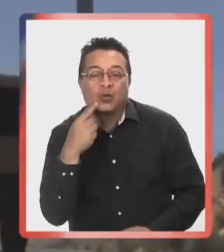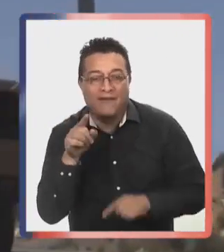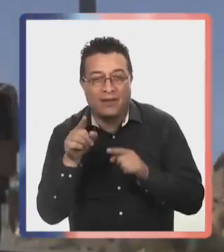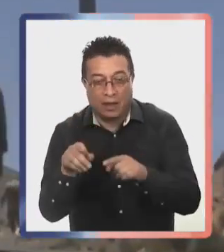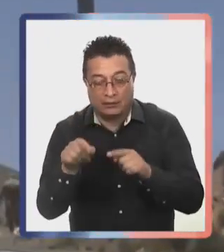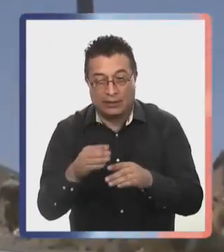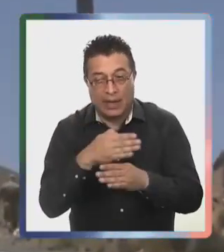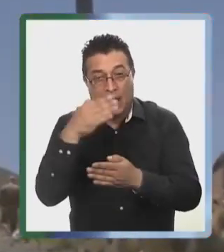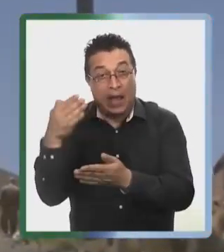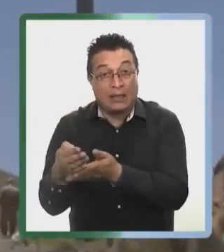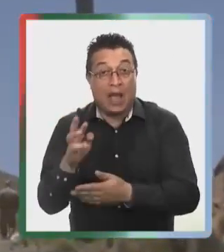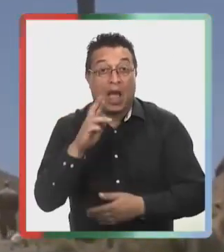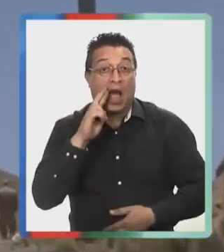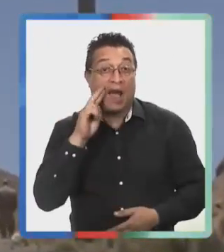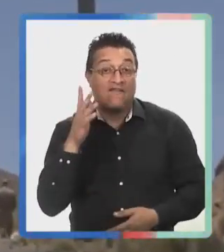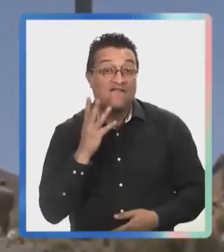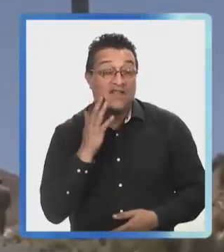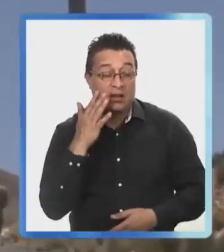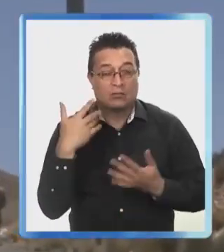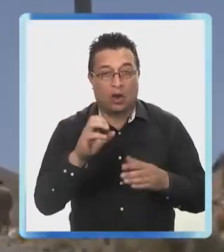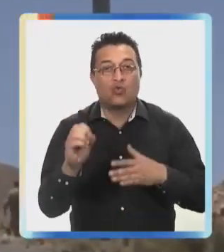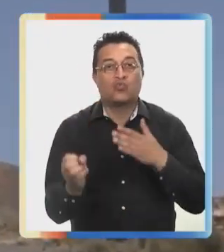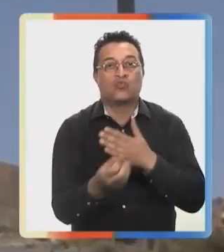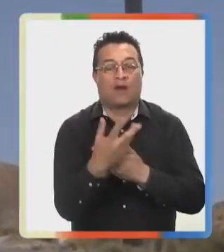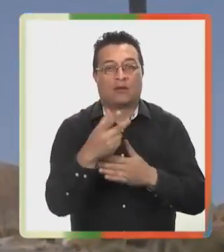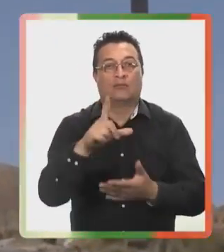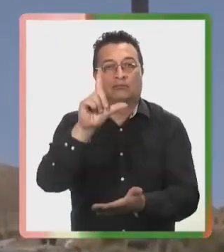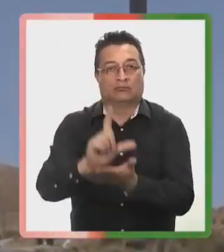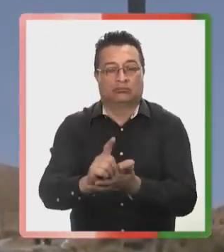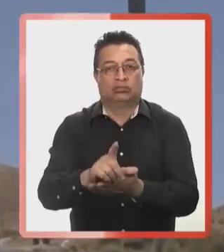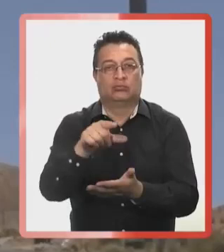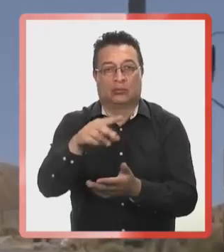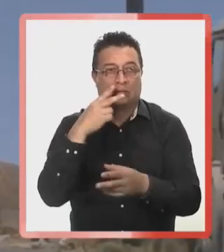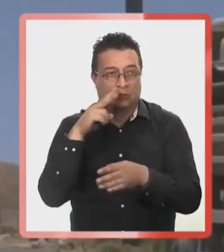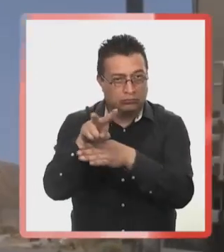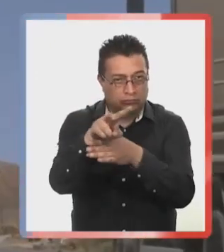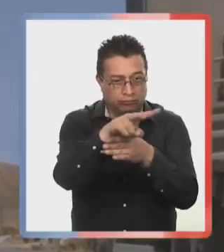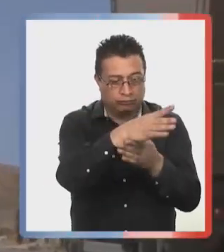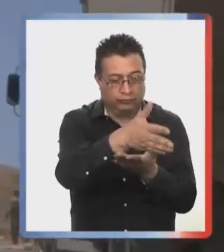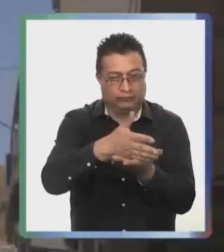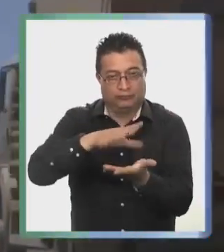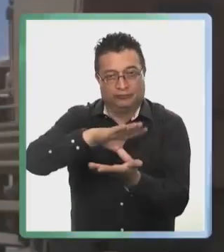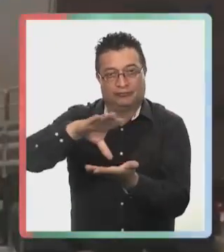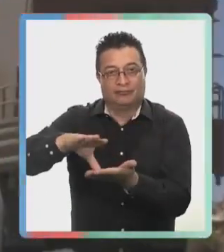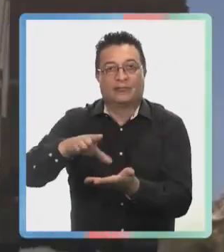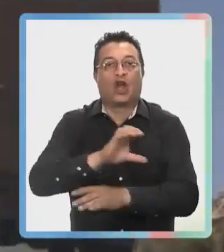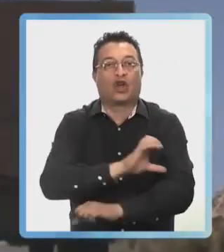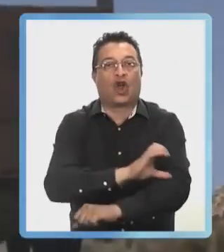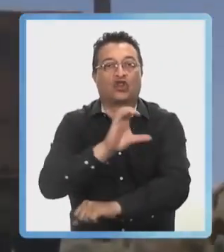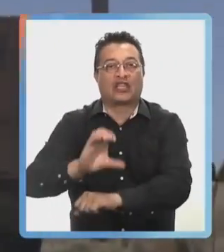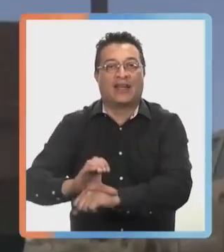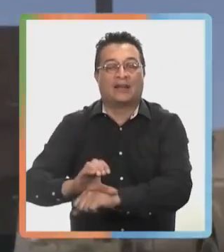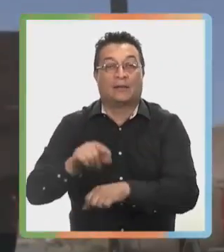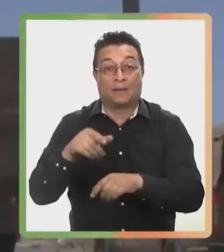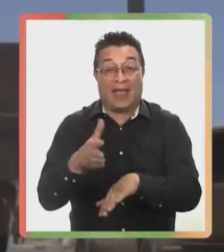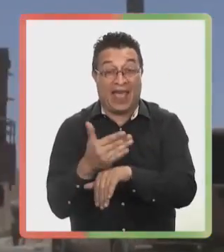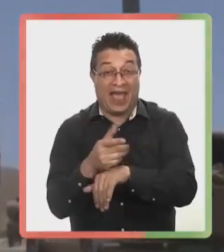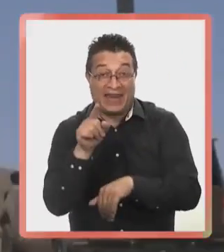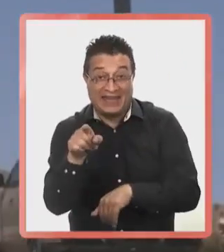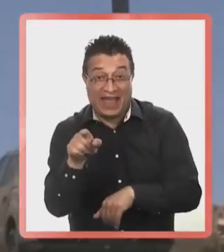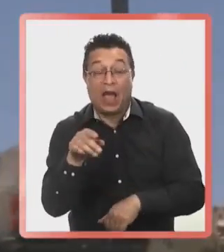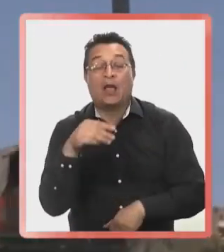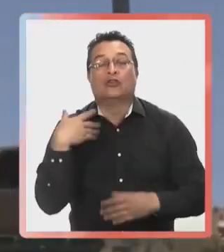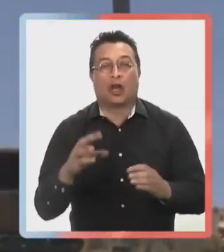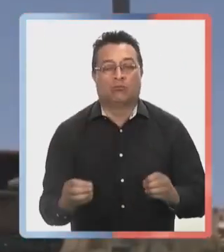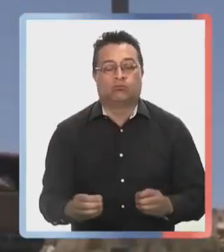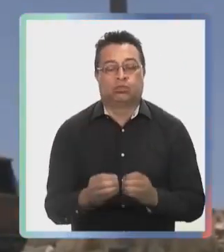aquí a mediados de abril ya tener implementada la nueva infraestructura en el puesto de observación fronteriza de Colchane. Hasta la fecha, en Arica